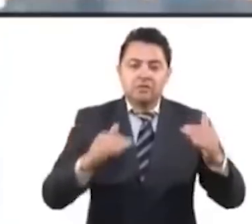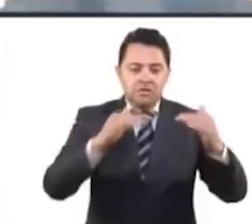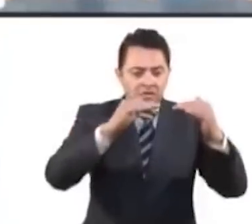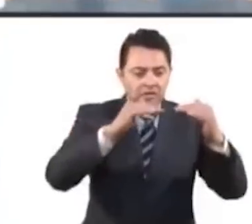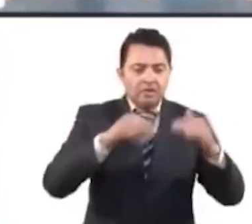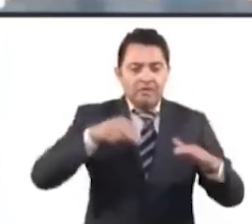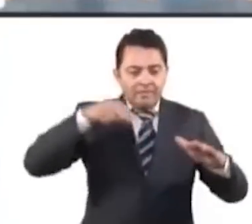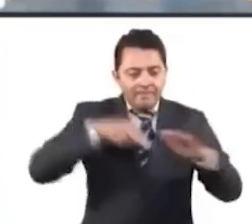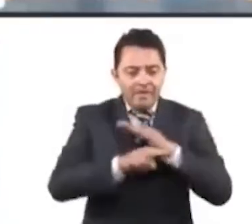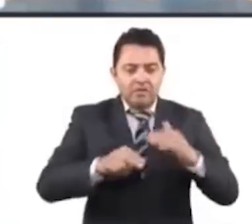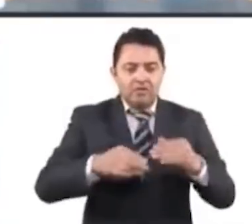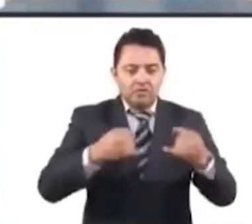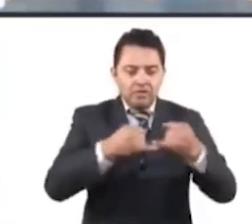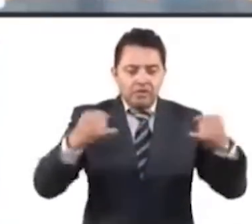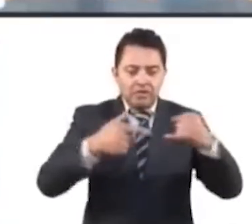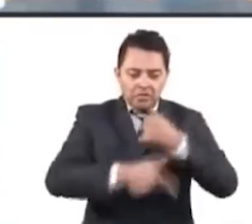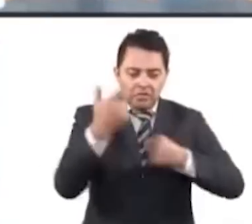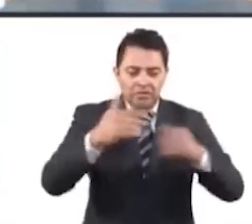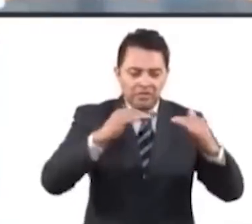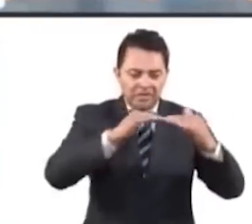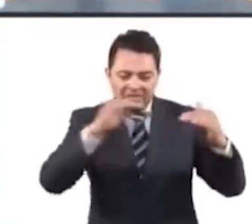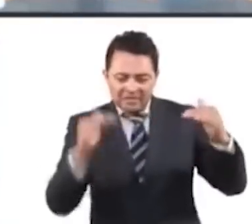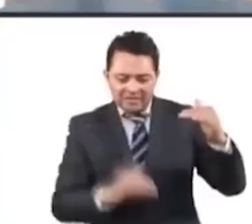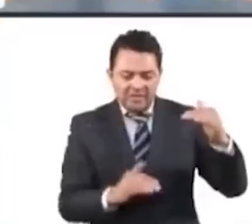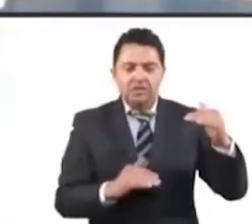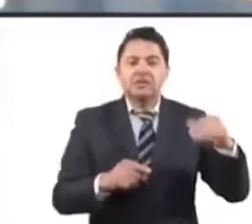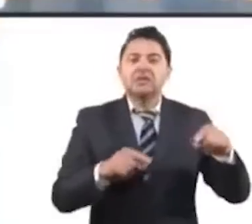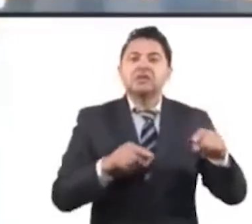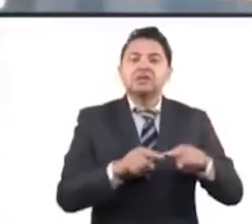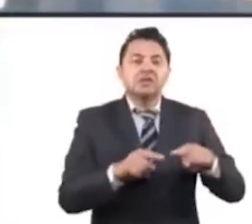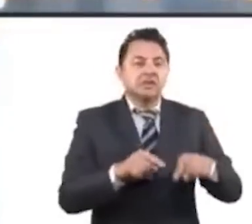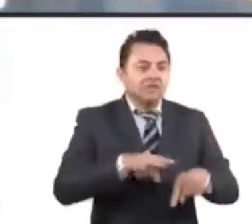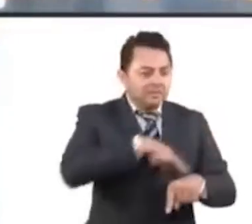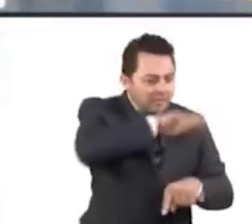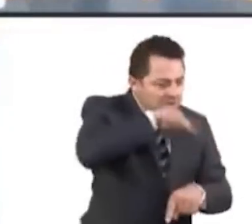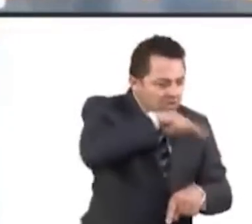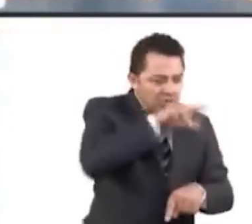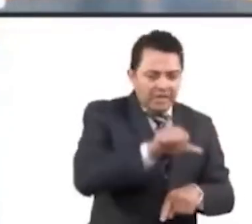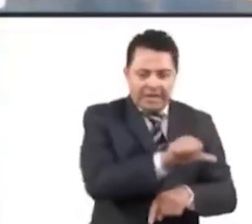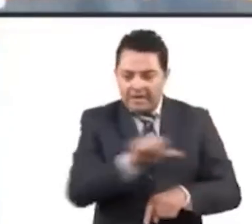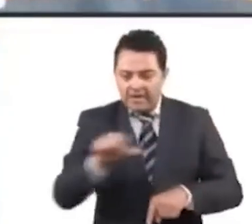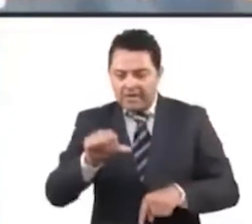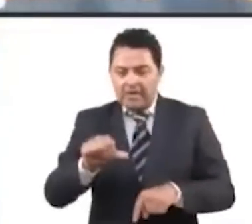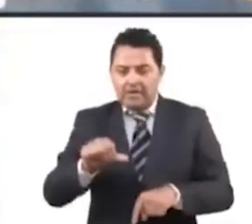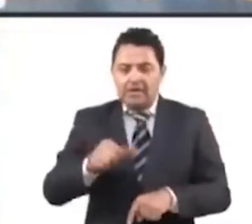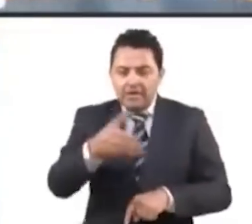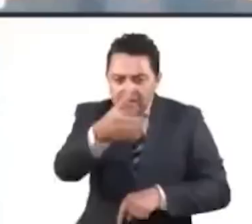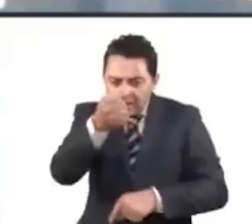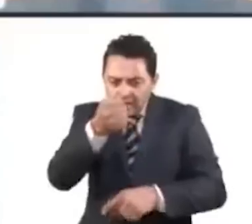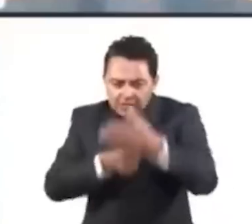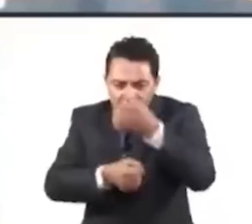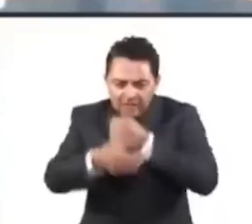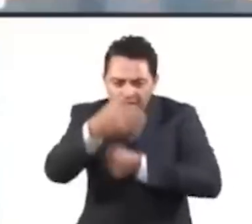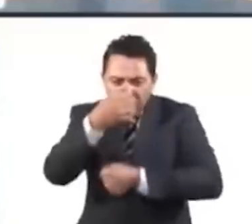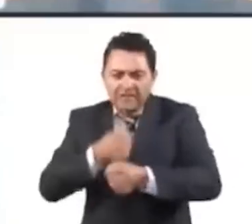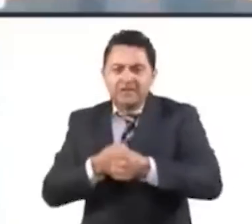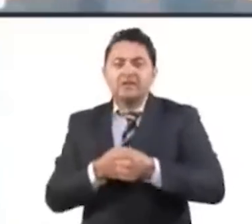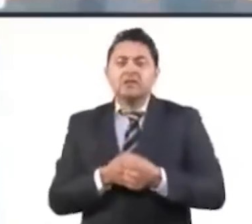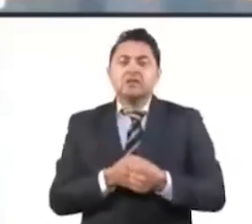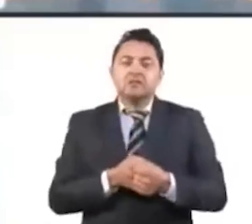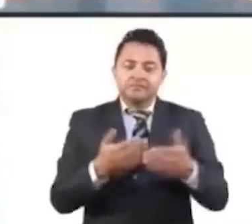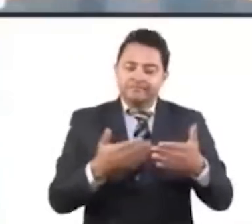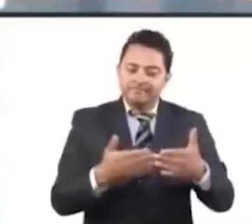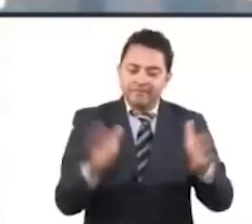subterráneo de la línea 12 del metro que va de Mixcoac a Atlalilco.